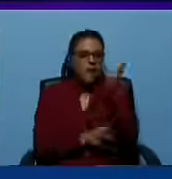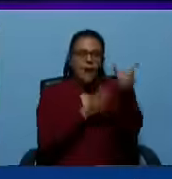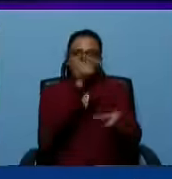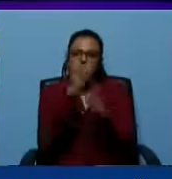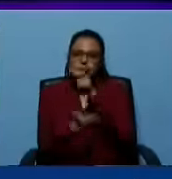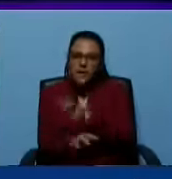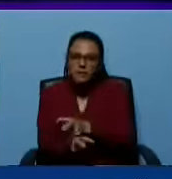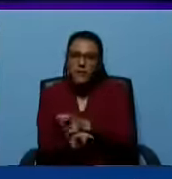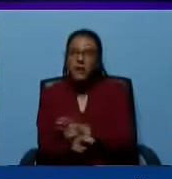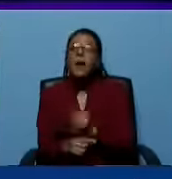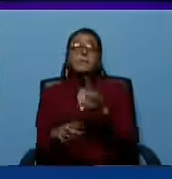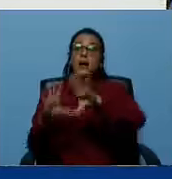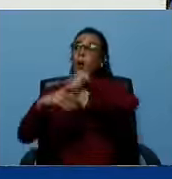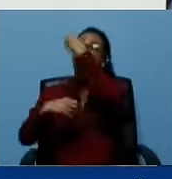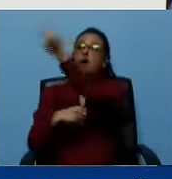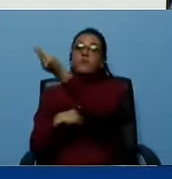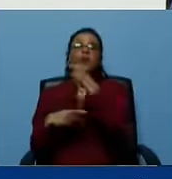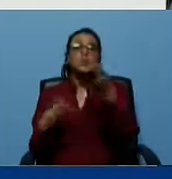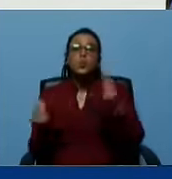vive para trabajar.